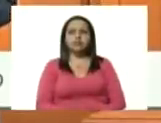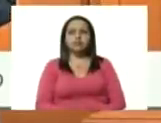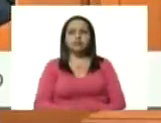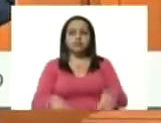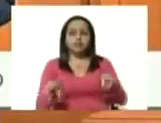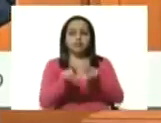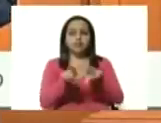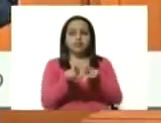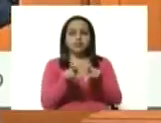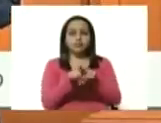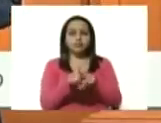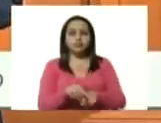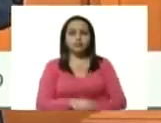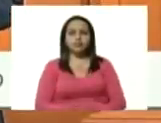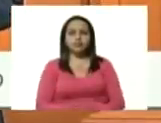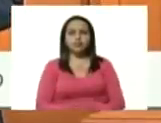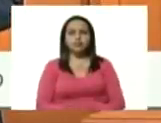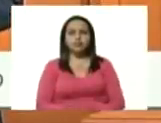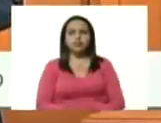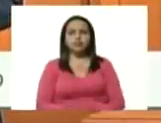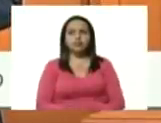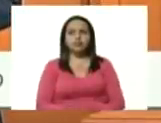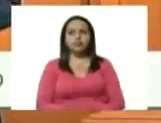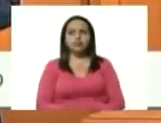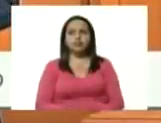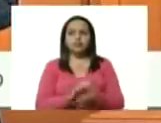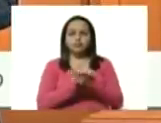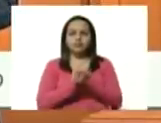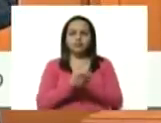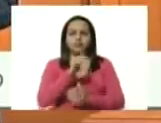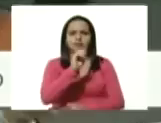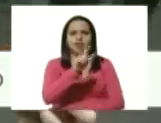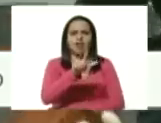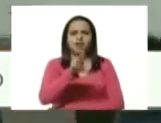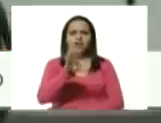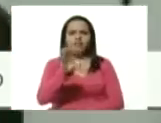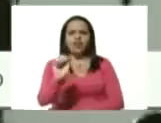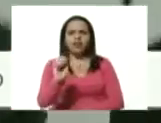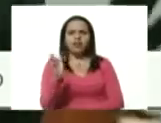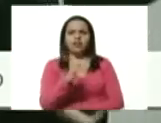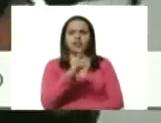Igualmente a la compañera Alba Rengifo,